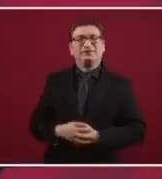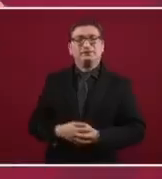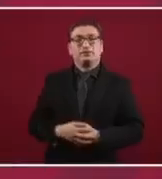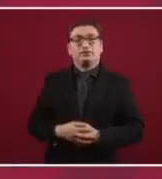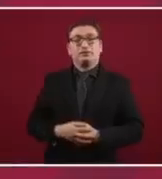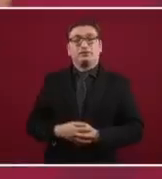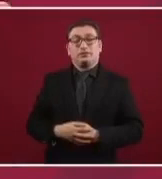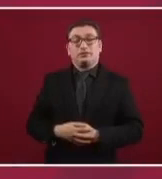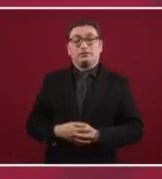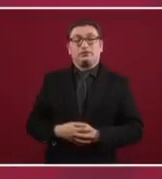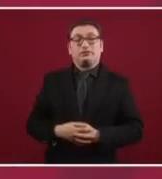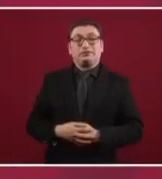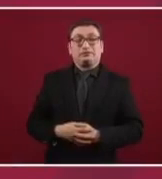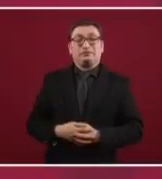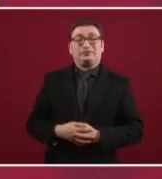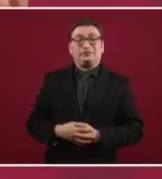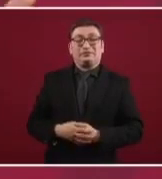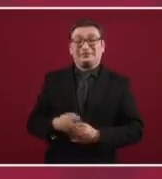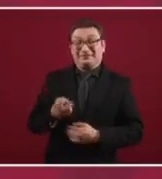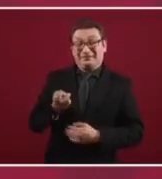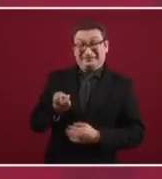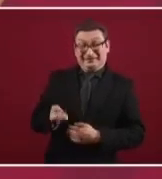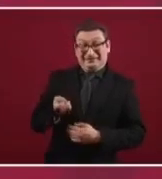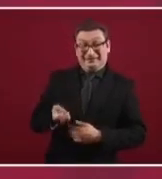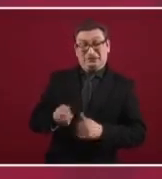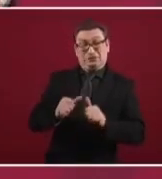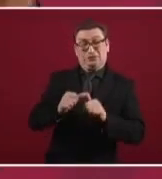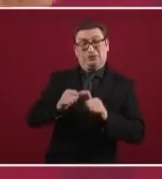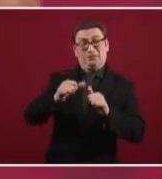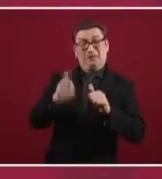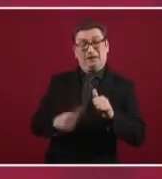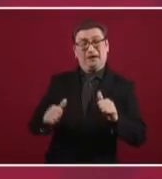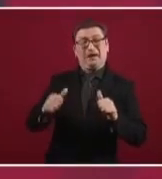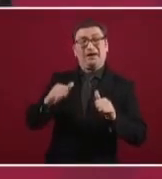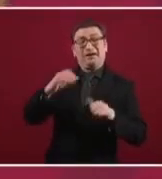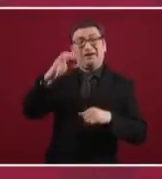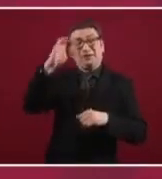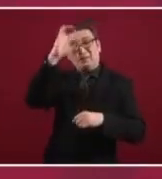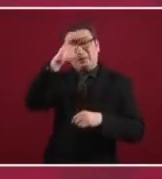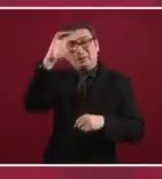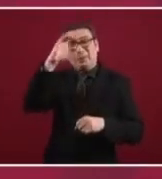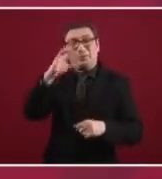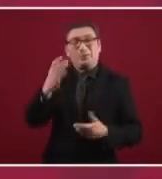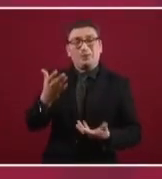Eso es arte, es cultura.